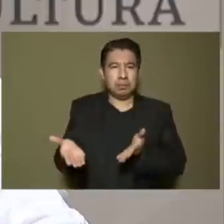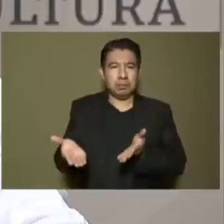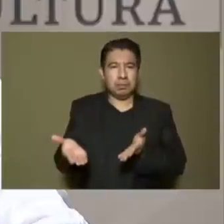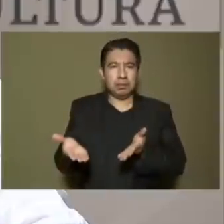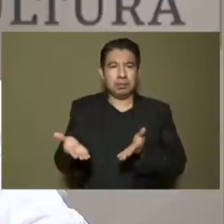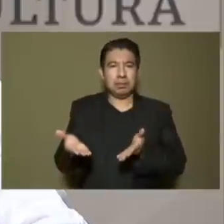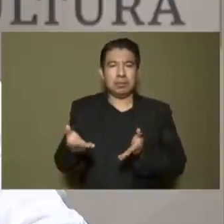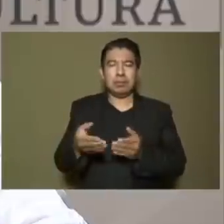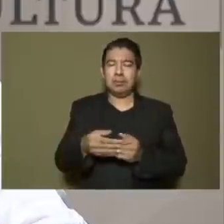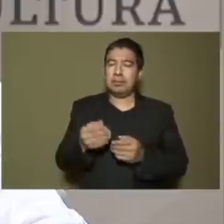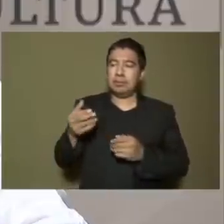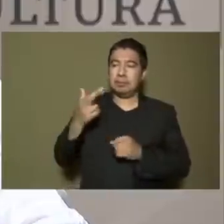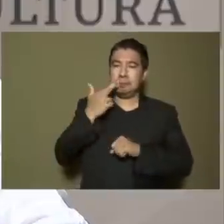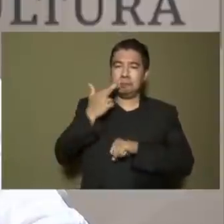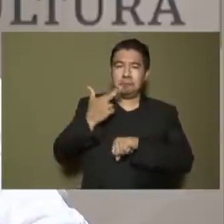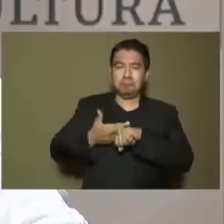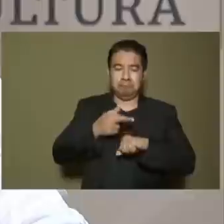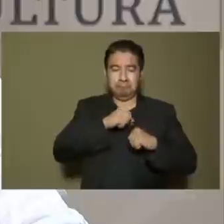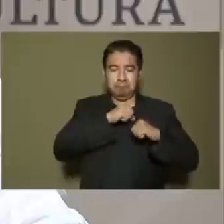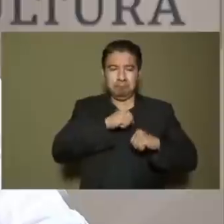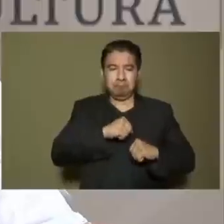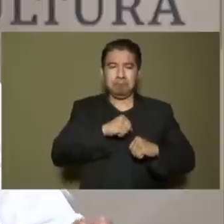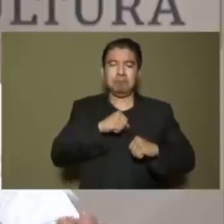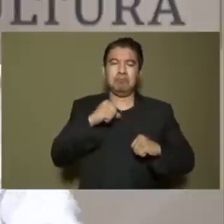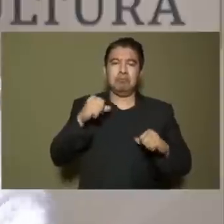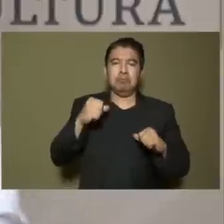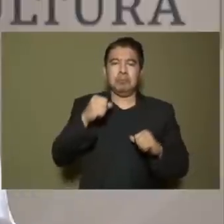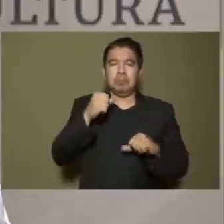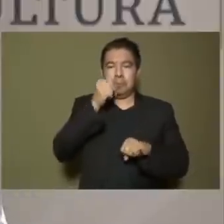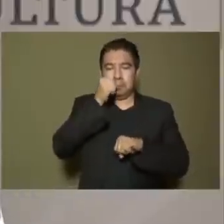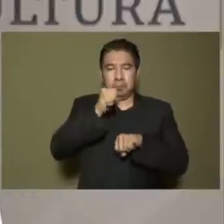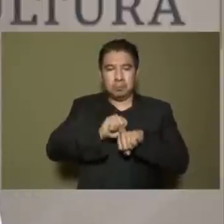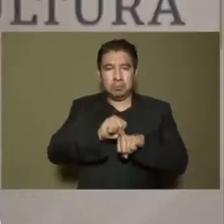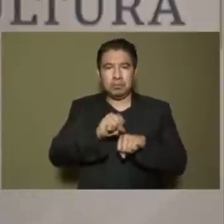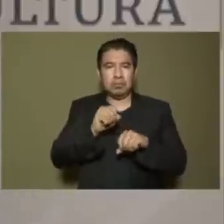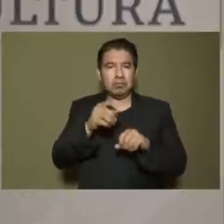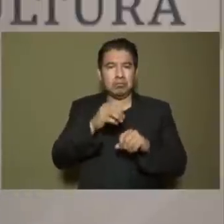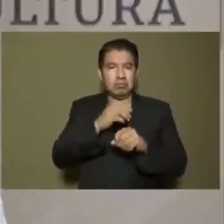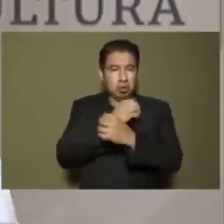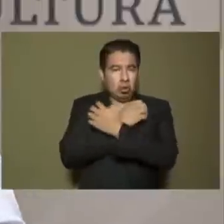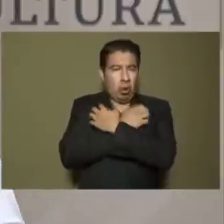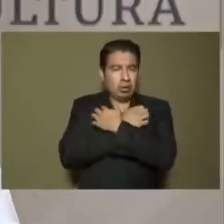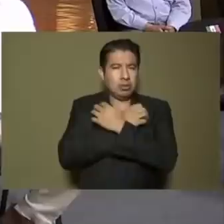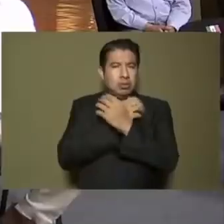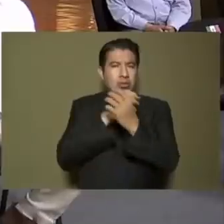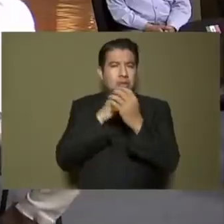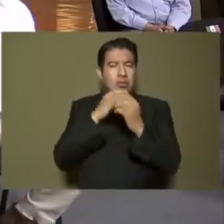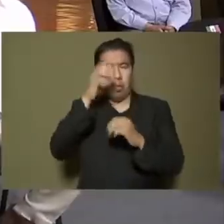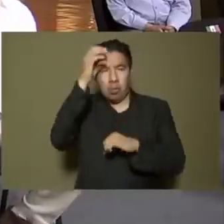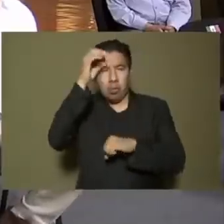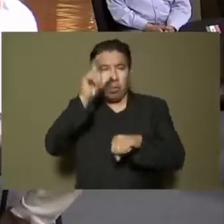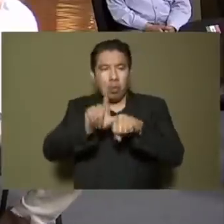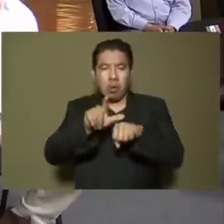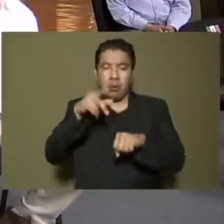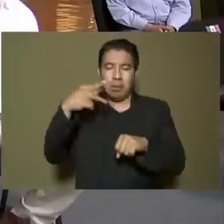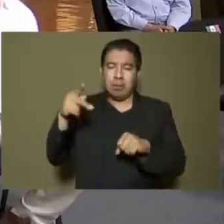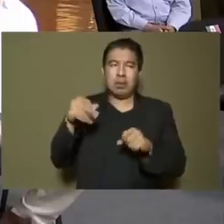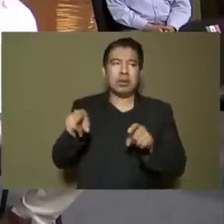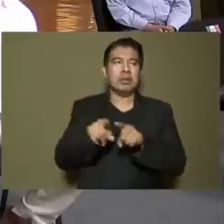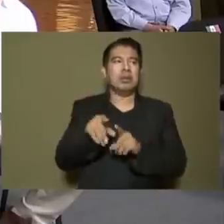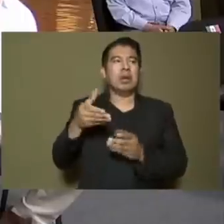estando encargado de educación y de cultura, el